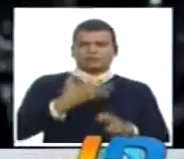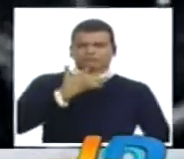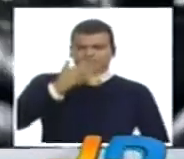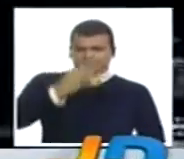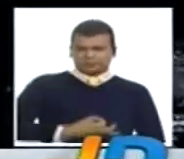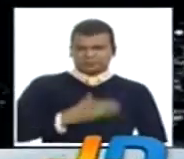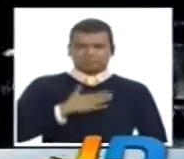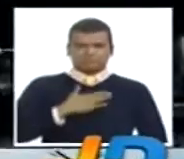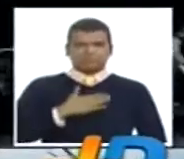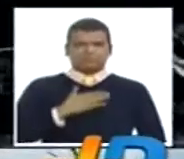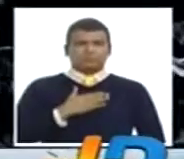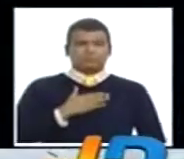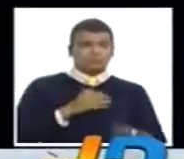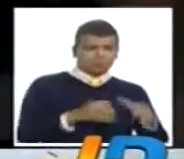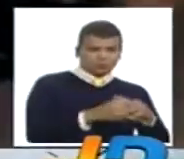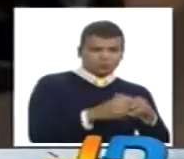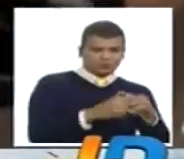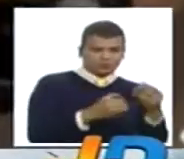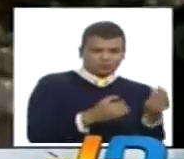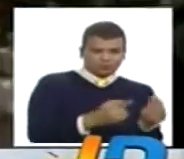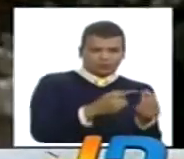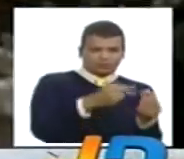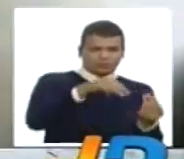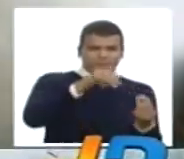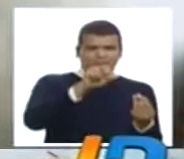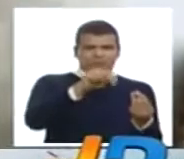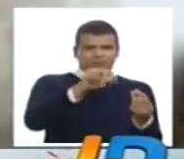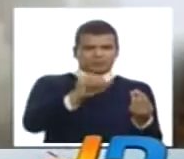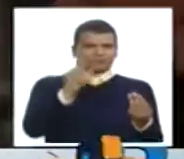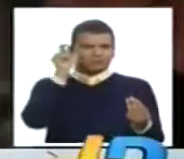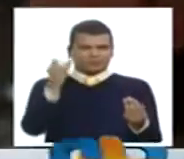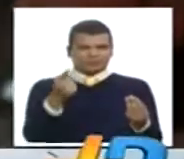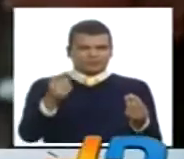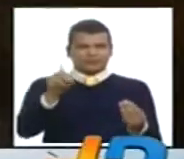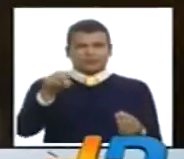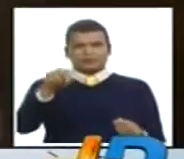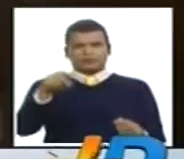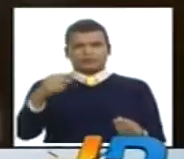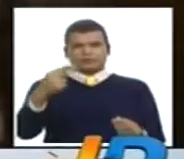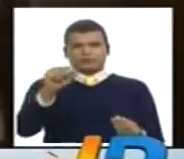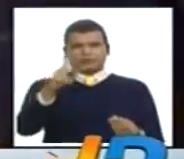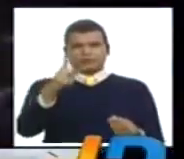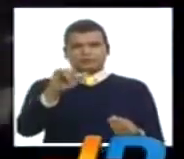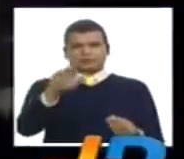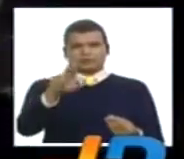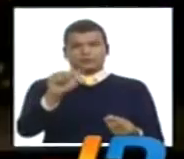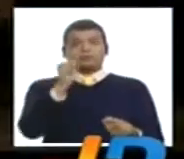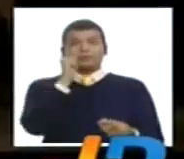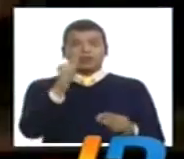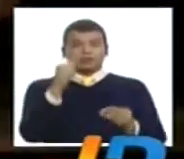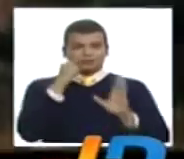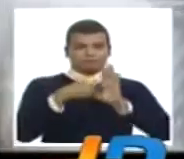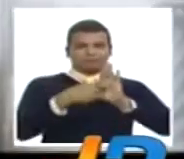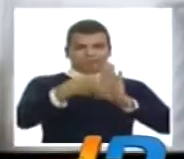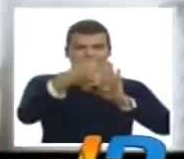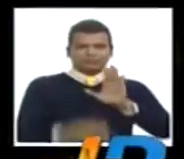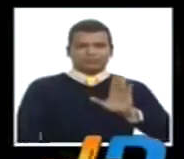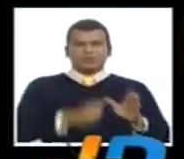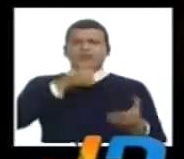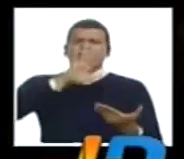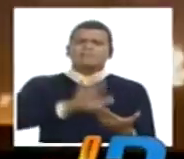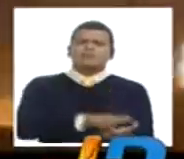Maná y Shakira se unen por primera vez en la música para presentar mañana su gran éxito Mi Verdad, sencillo grabado en Barcelona,